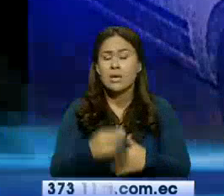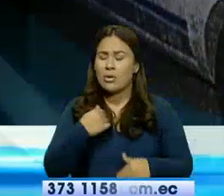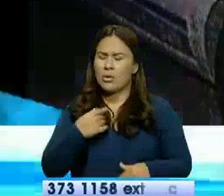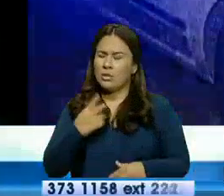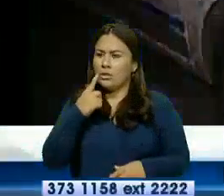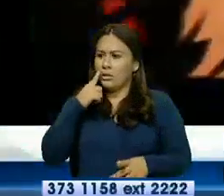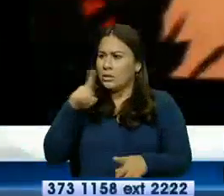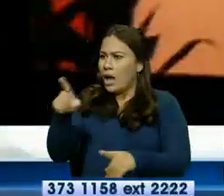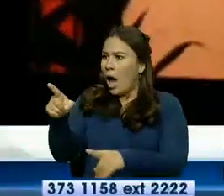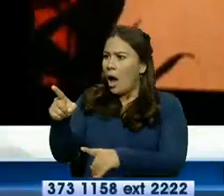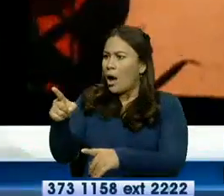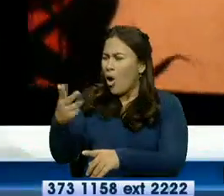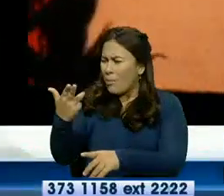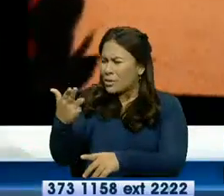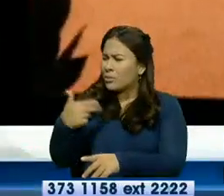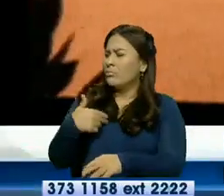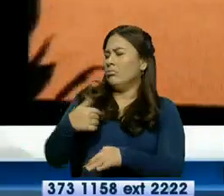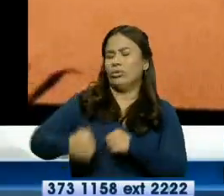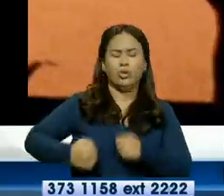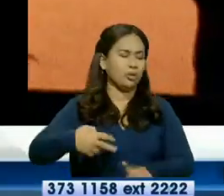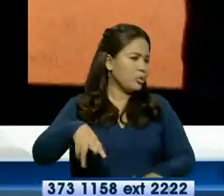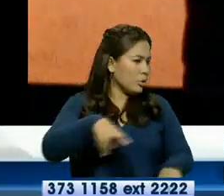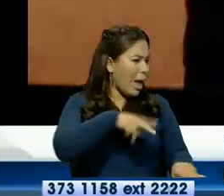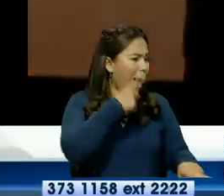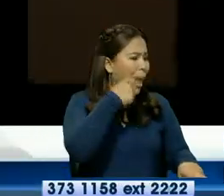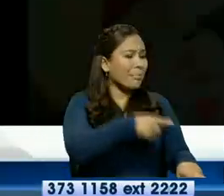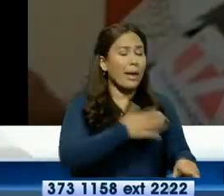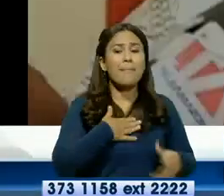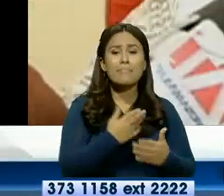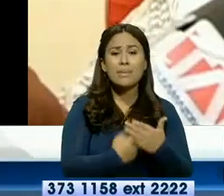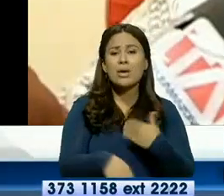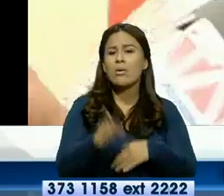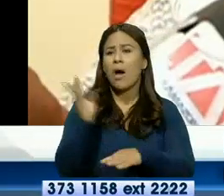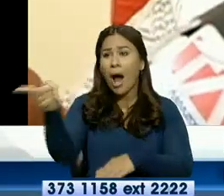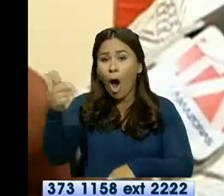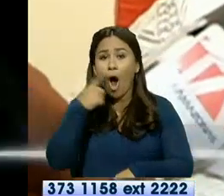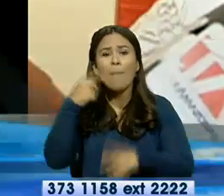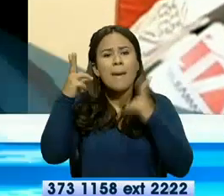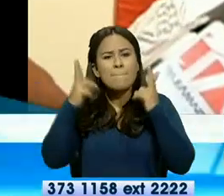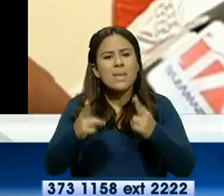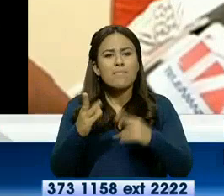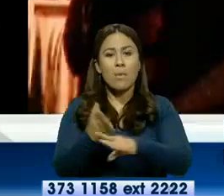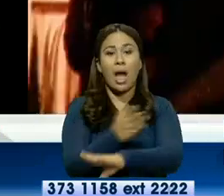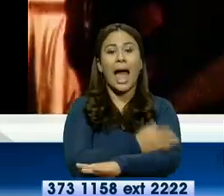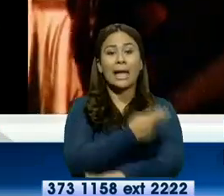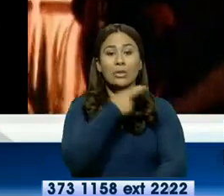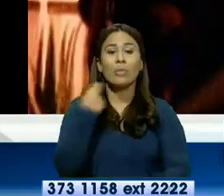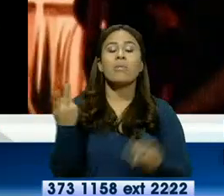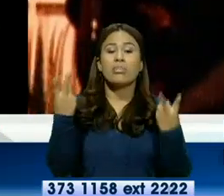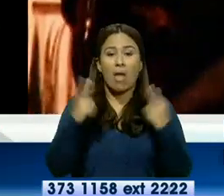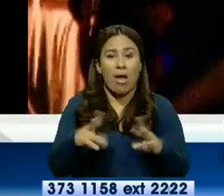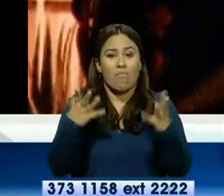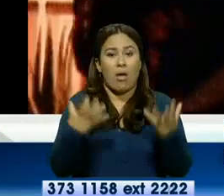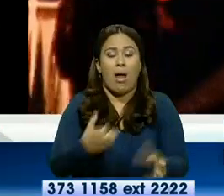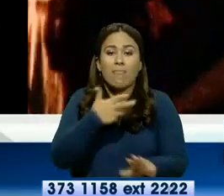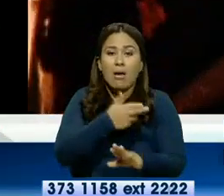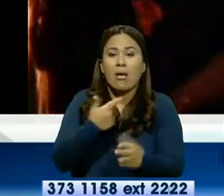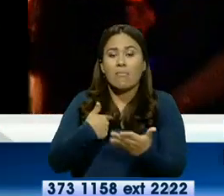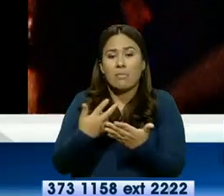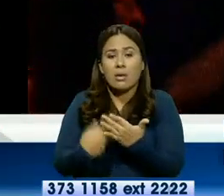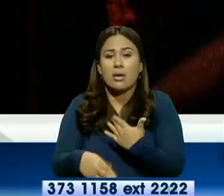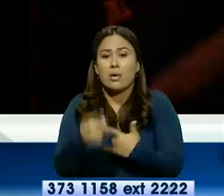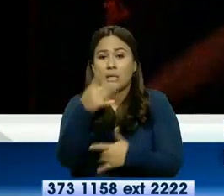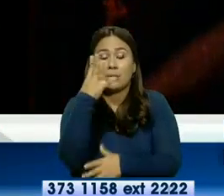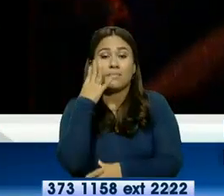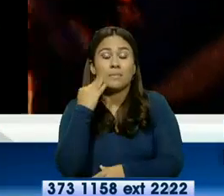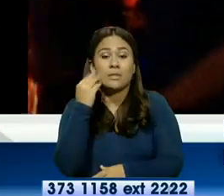vez, ese tipo. Ya en el mes de noviembre él ya intentó matármelo a mi hijo. La Policía Nacional con su unidad